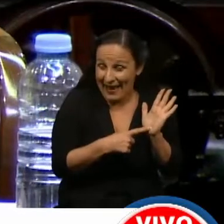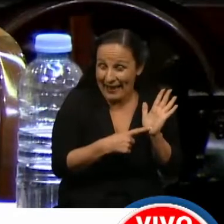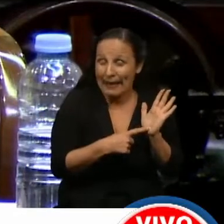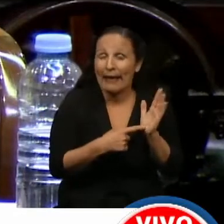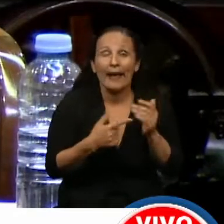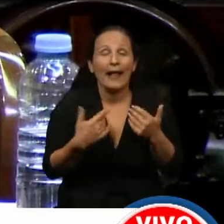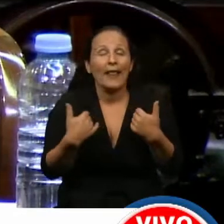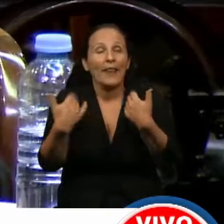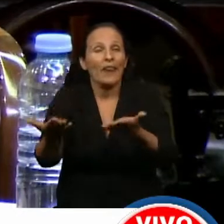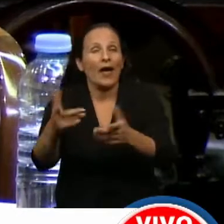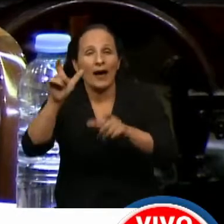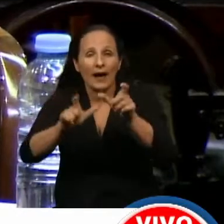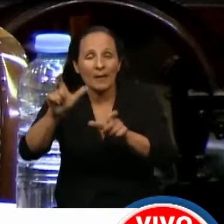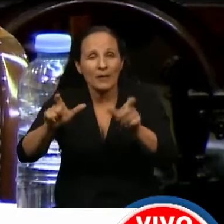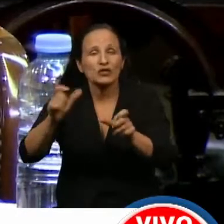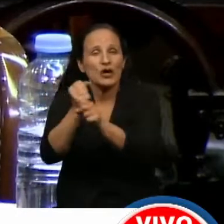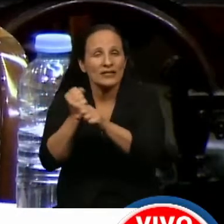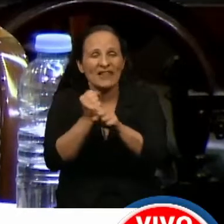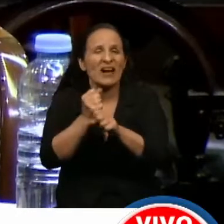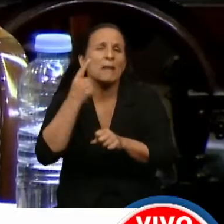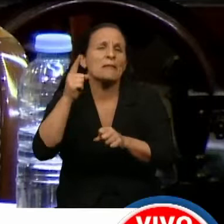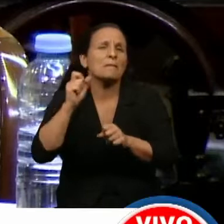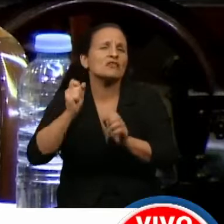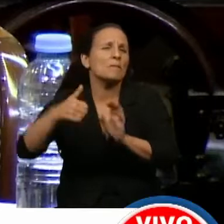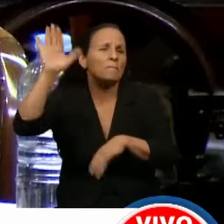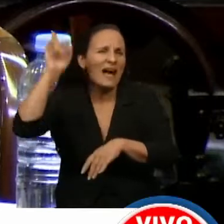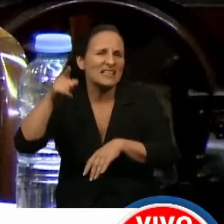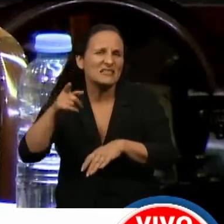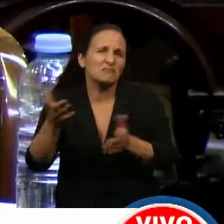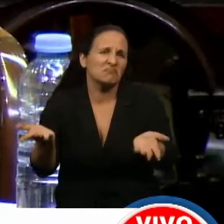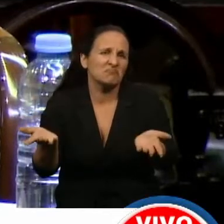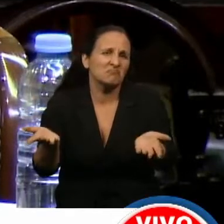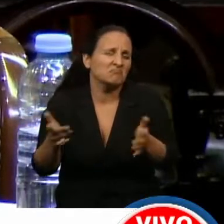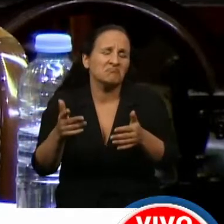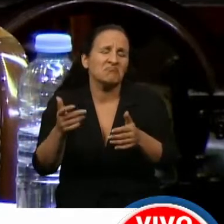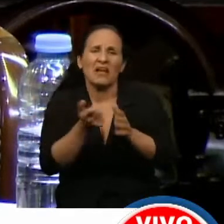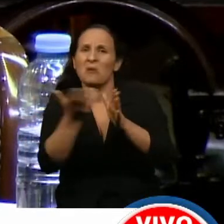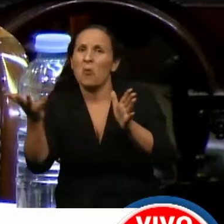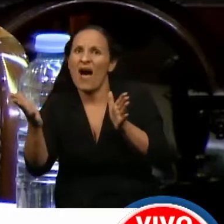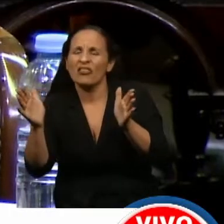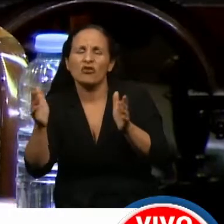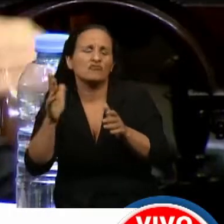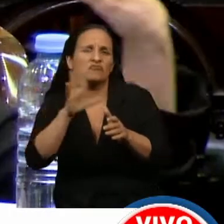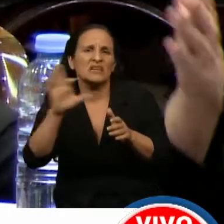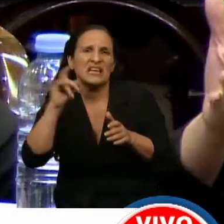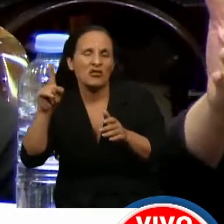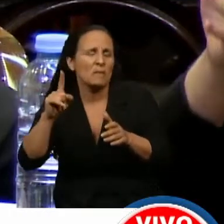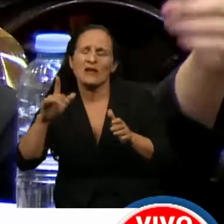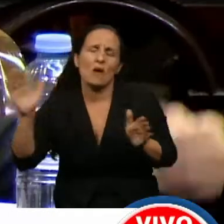que se beneficiarán en más de 1.000 pesos son menos de 500.000 trabajadores de